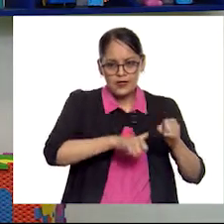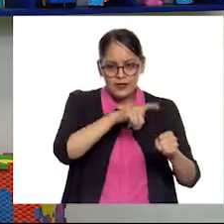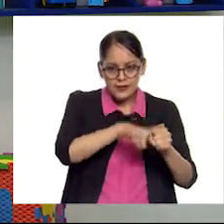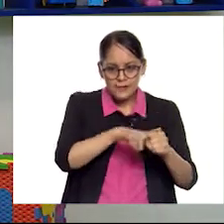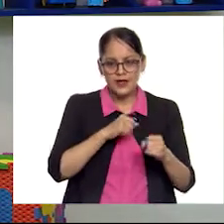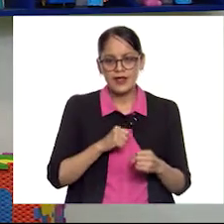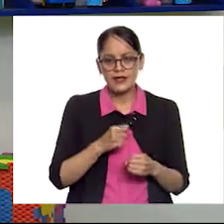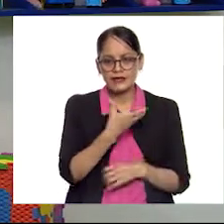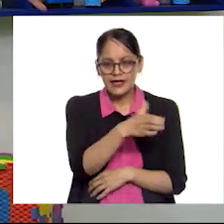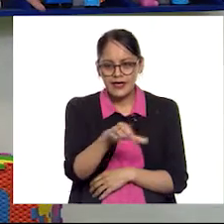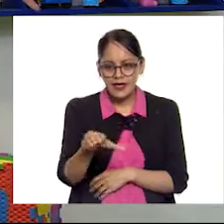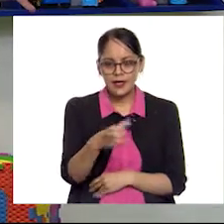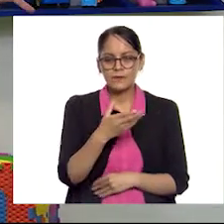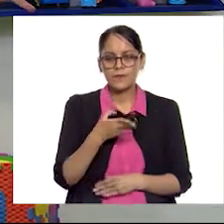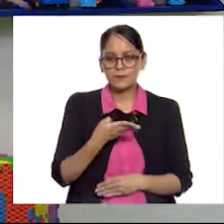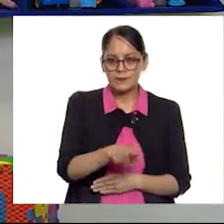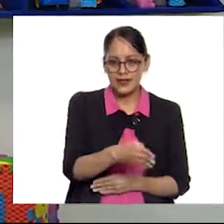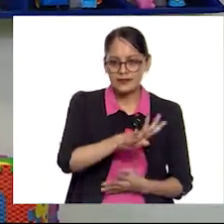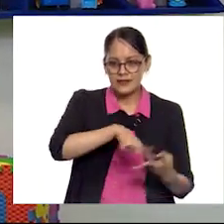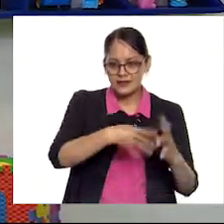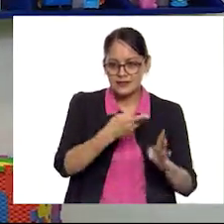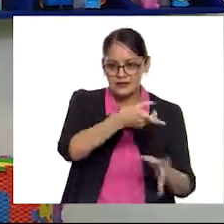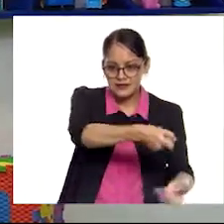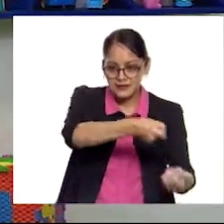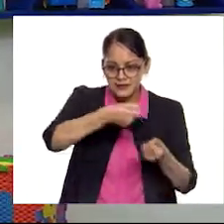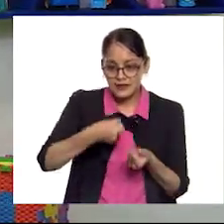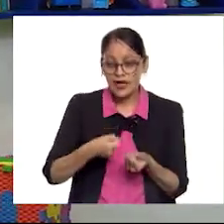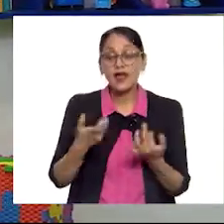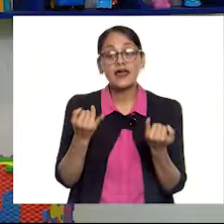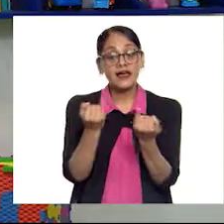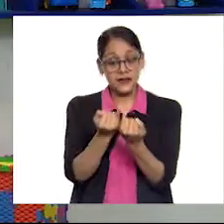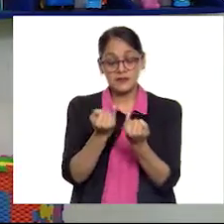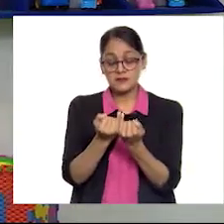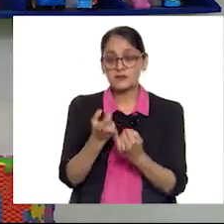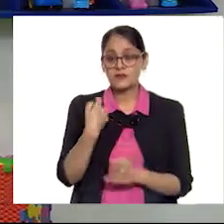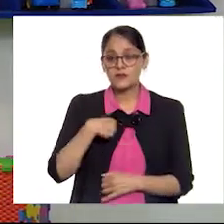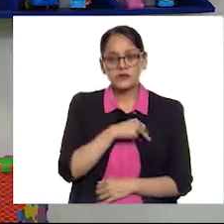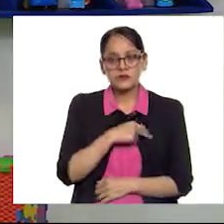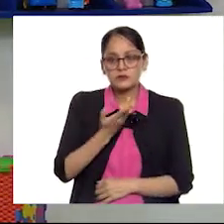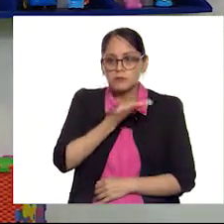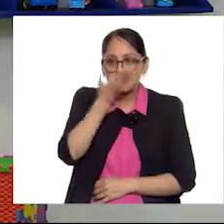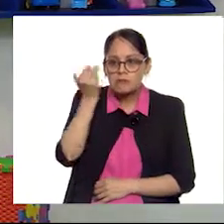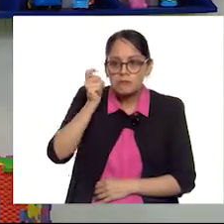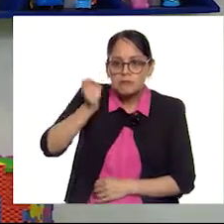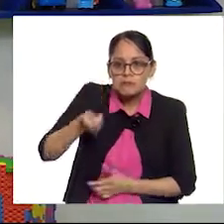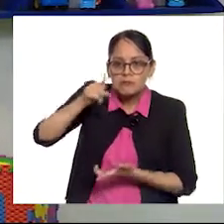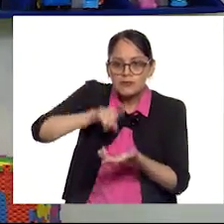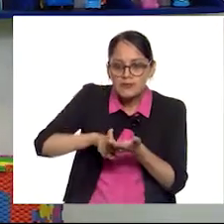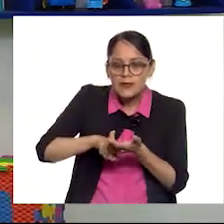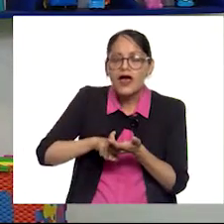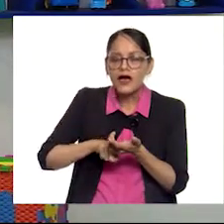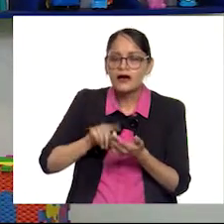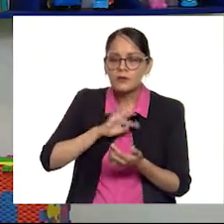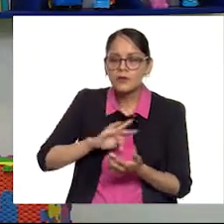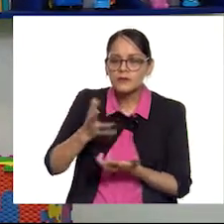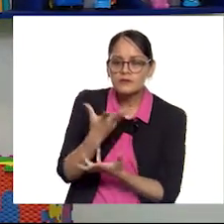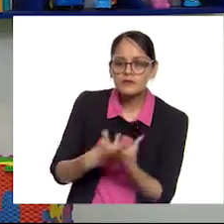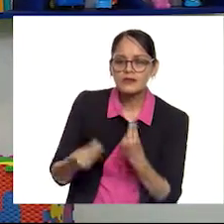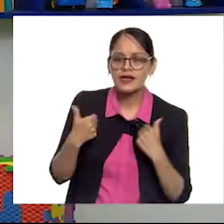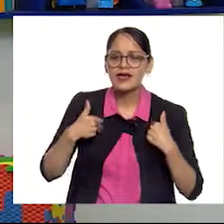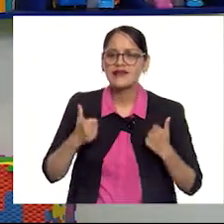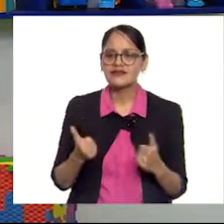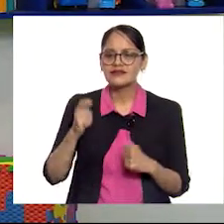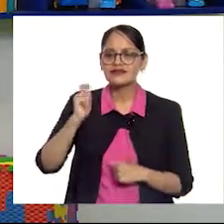la pesca. Es una muy buena idea porque así, de esa manera, nosotros que no sabemos mucho, podemos entender cómo es su día a día con